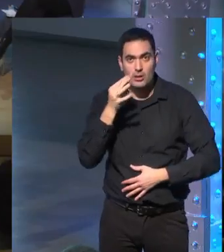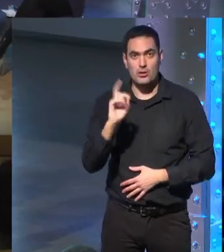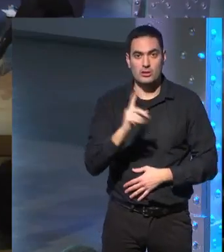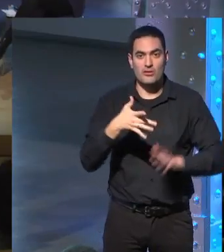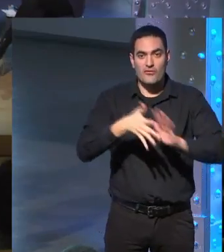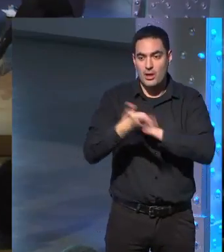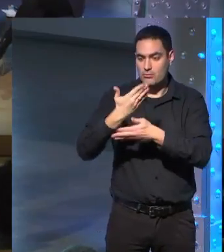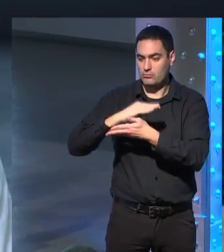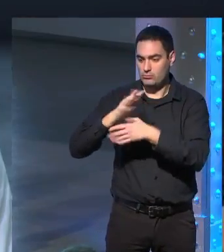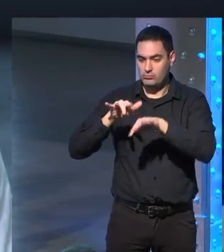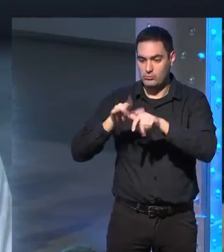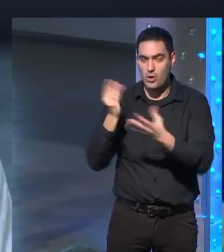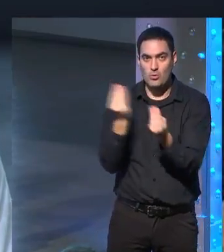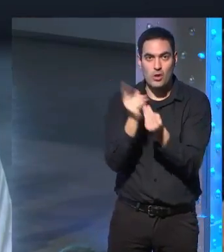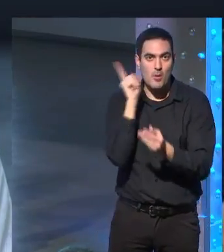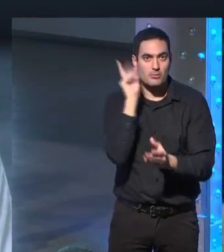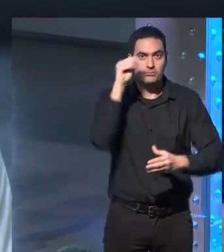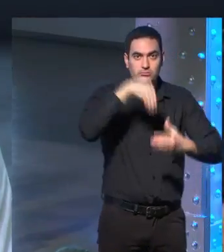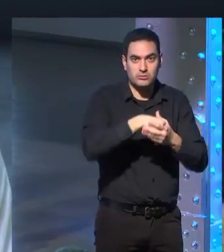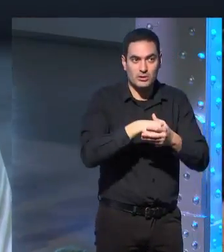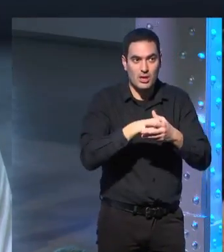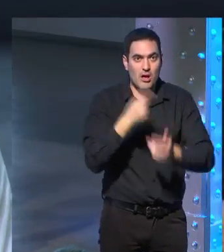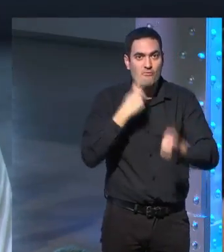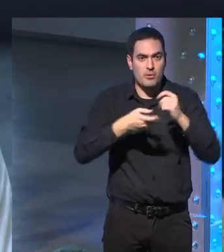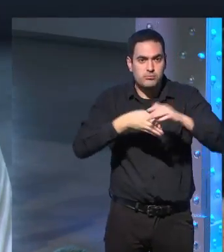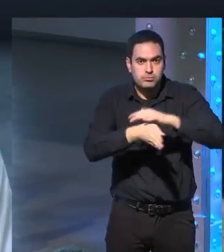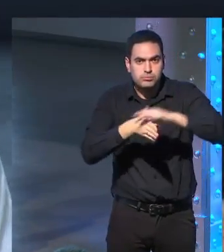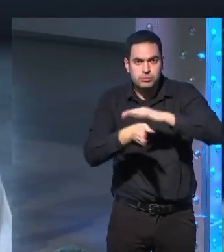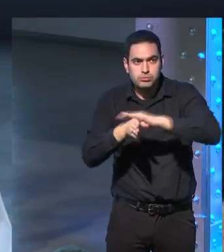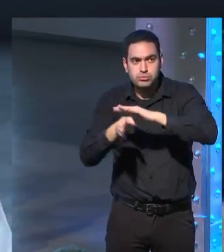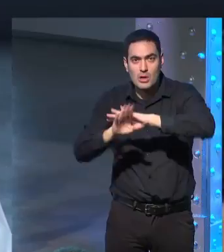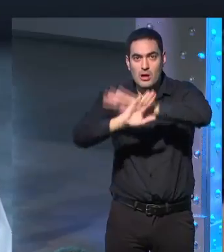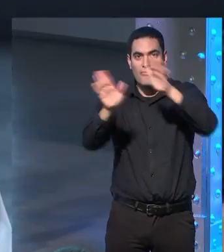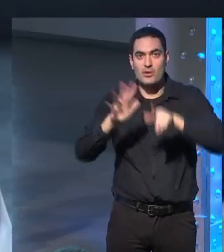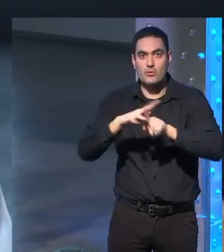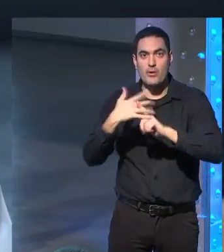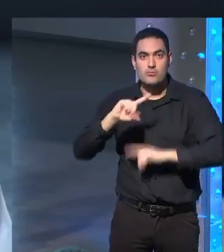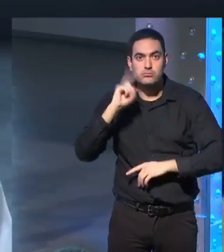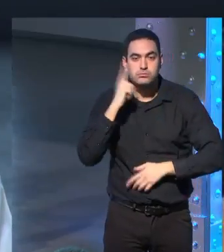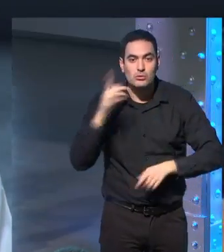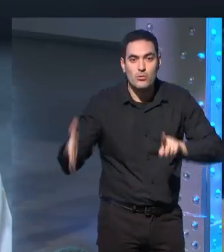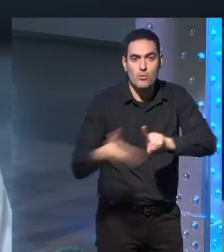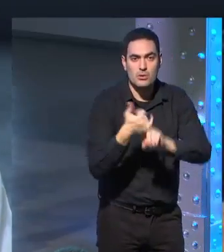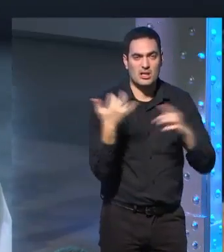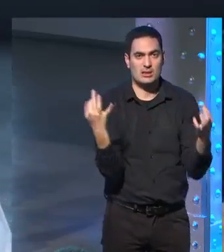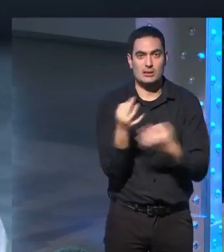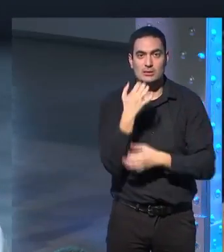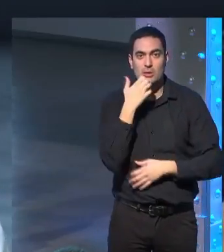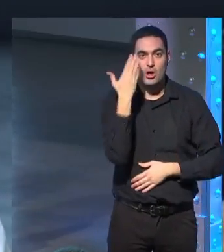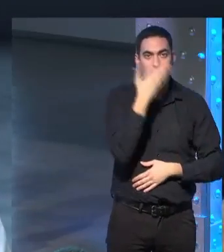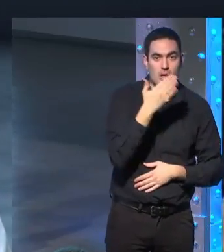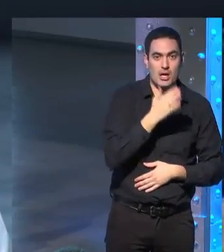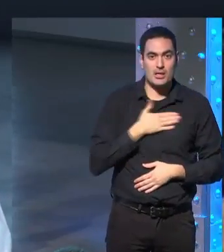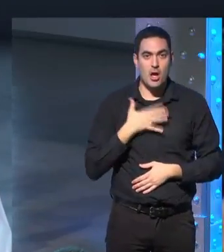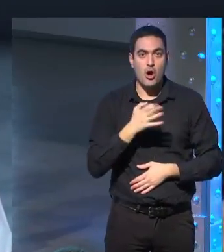ordenador portátil con acceso a muchísima información. Y nos encontramos en una situación en la que, quiera o no quiera la